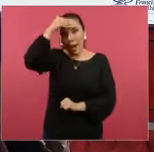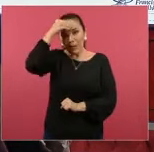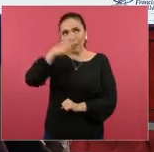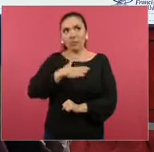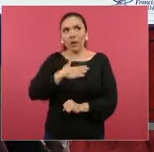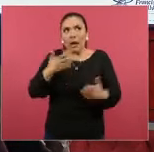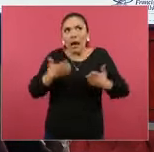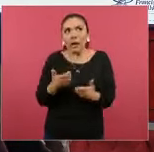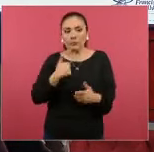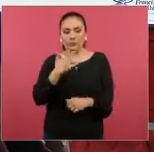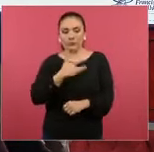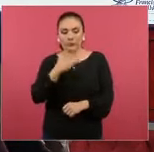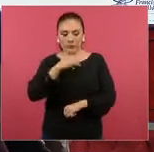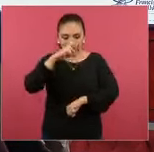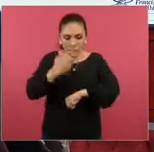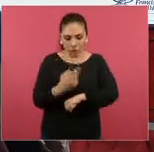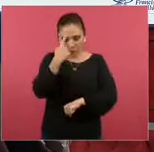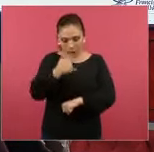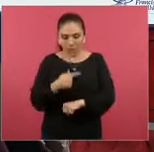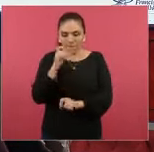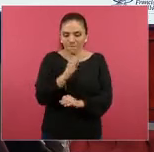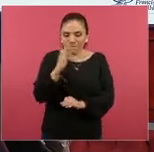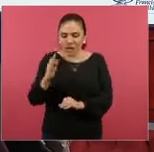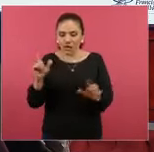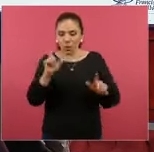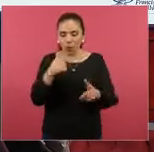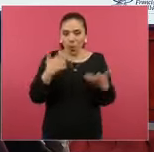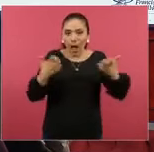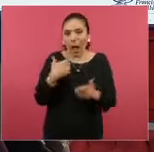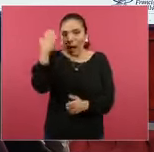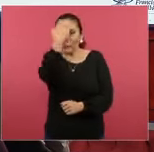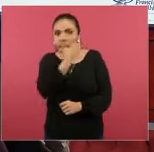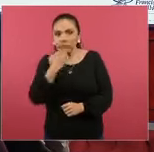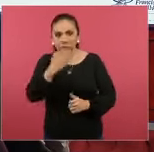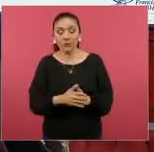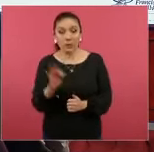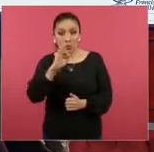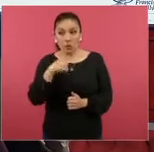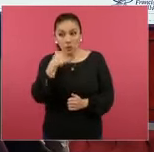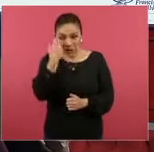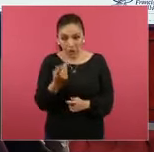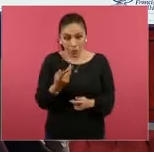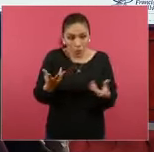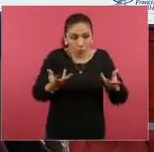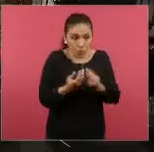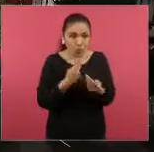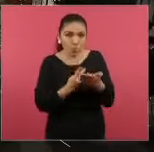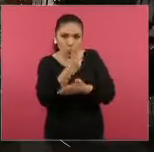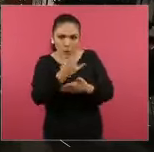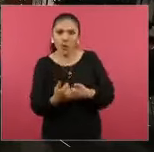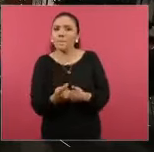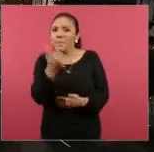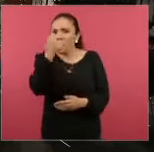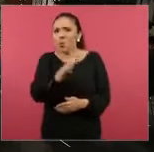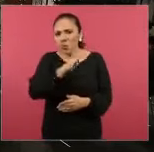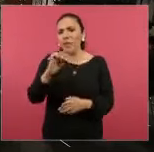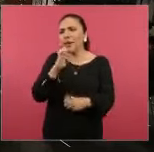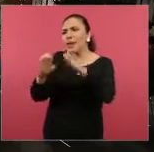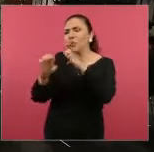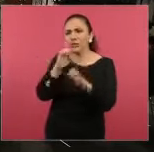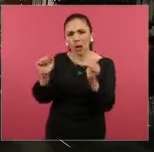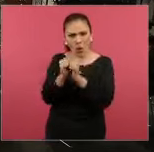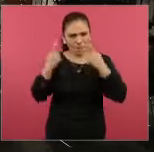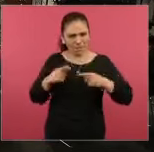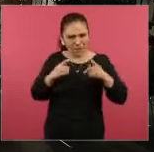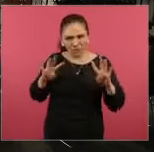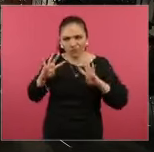las pautas para poder promover ese aprendizaje. Ellos mismos lo evalúan. Si vamos a hacer este proyecto, ¿por qué no realizamos una encuesta a los participantes para